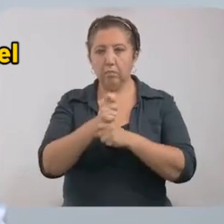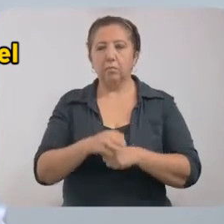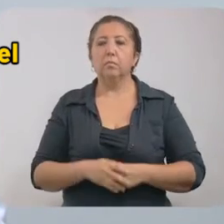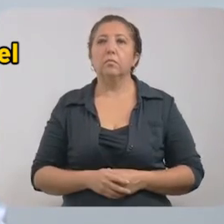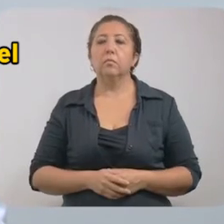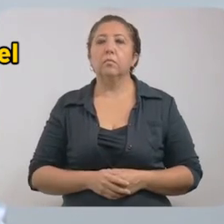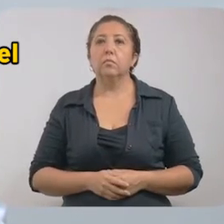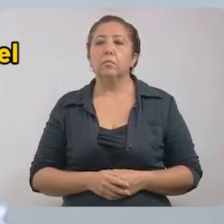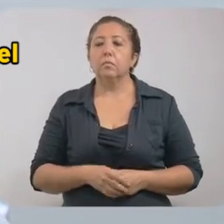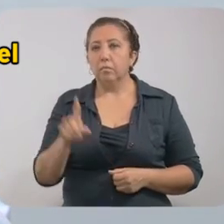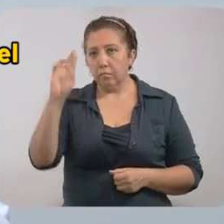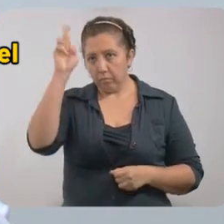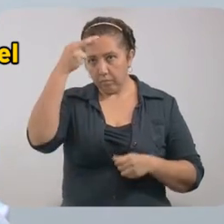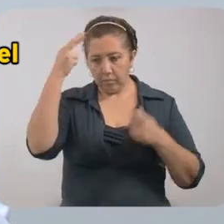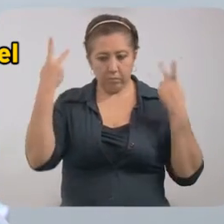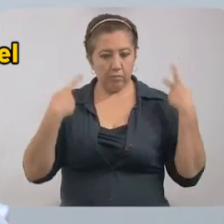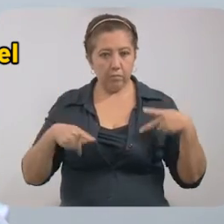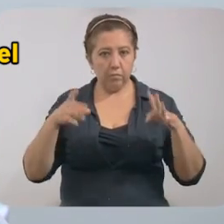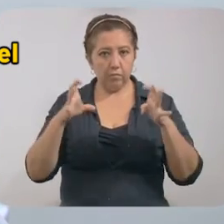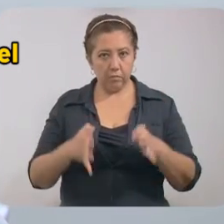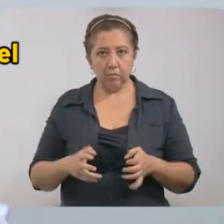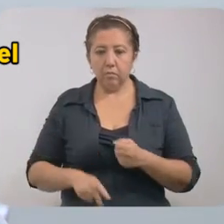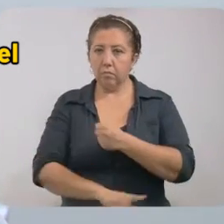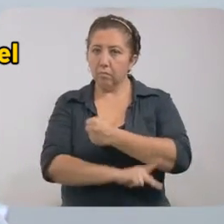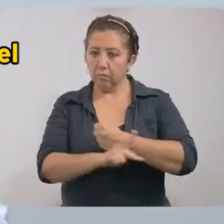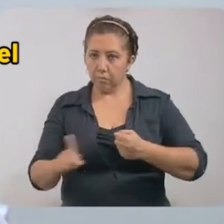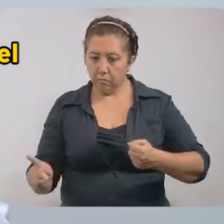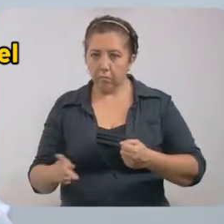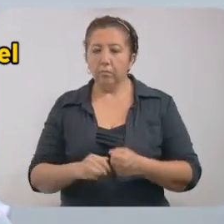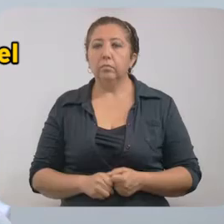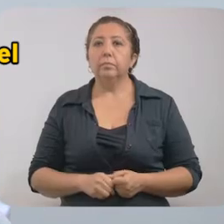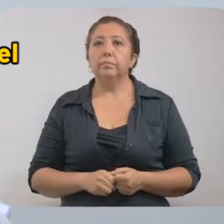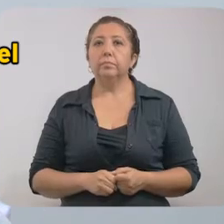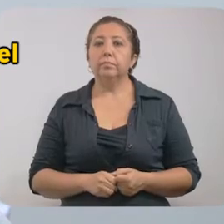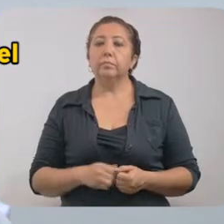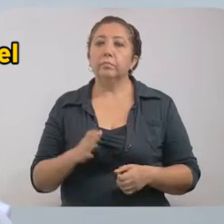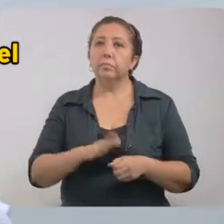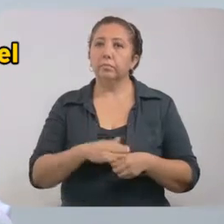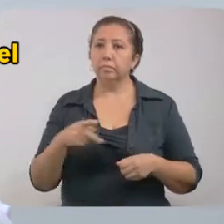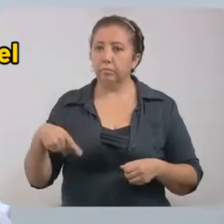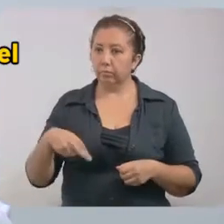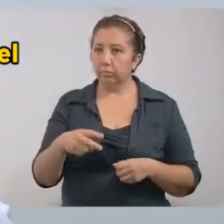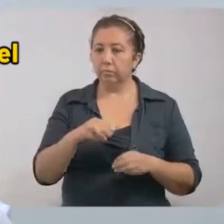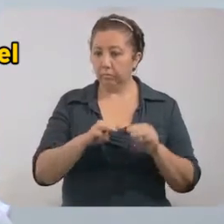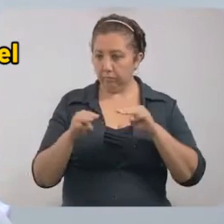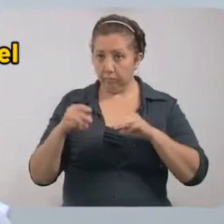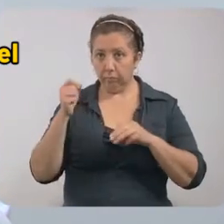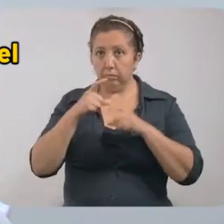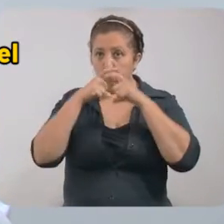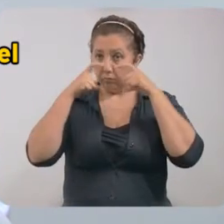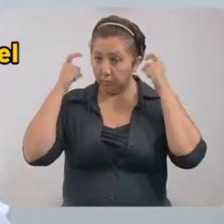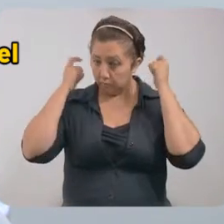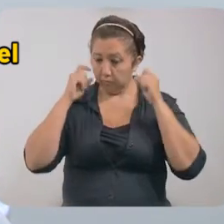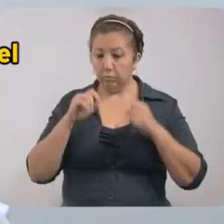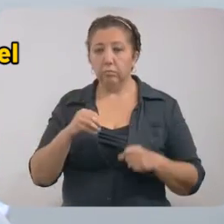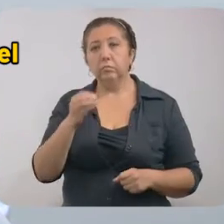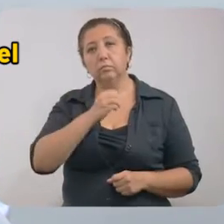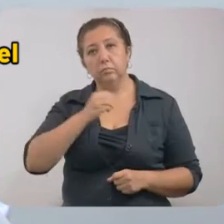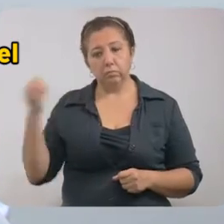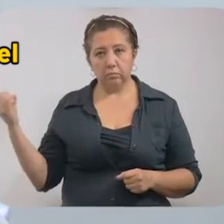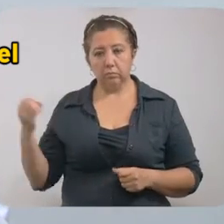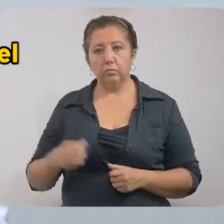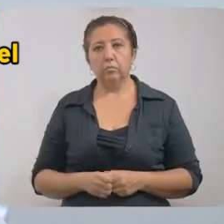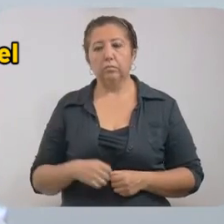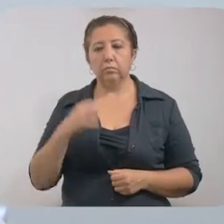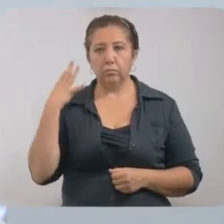a la pesca ribereña. Se le recuerda a la gente que se encuentra en los puertos que al transitar por las playas el uso de cubrebocas es